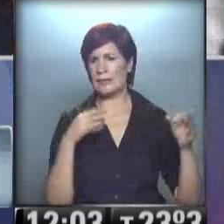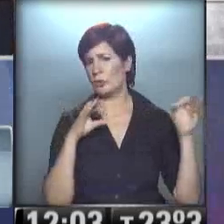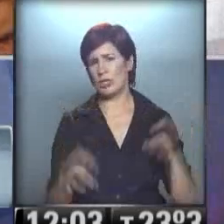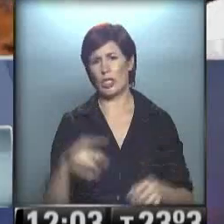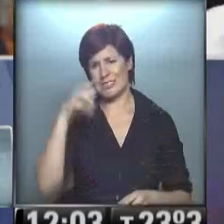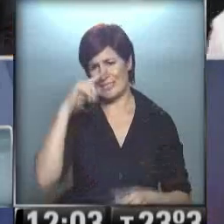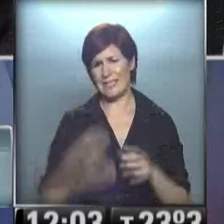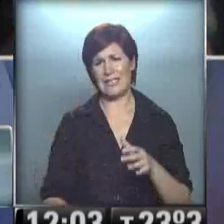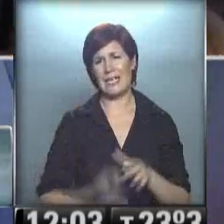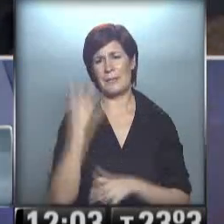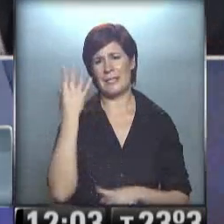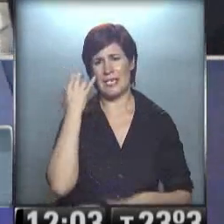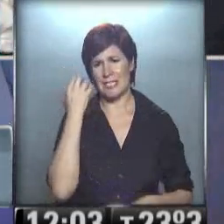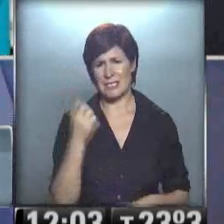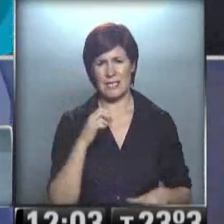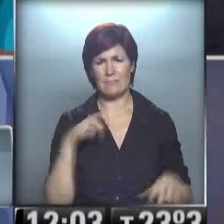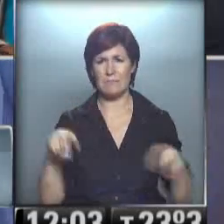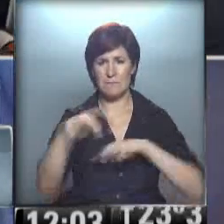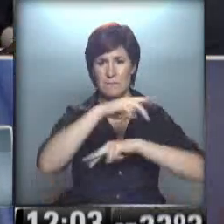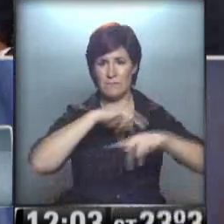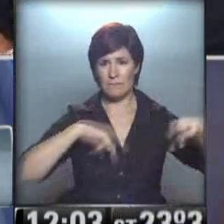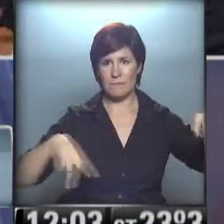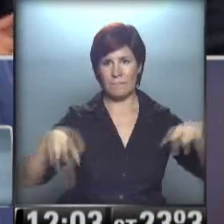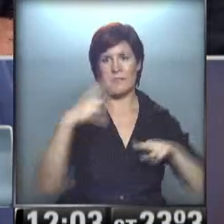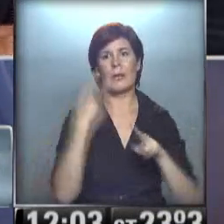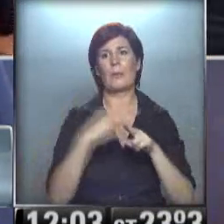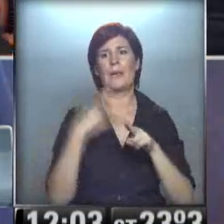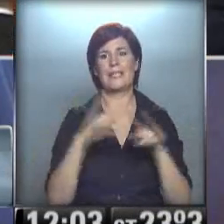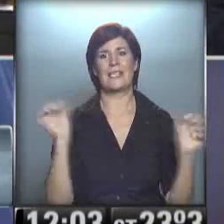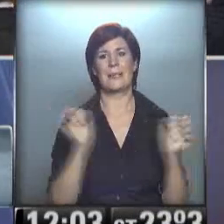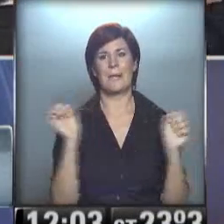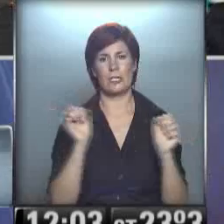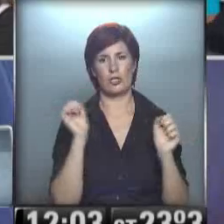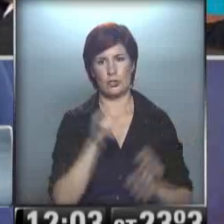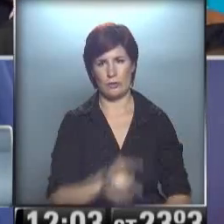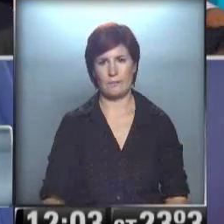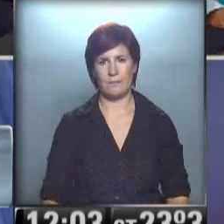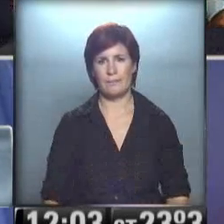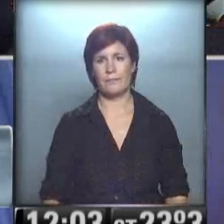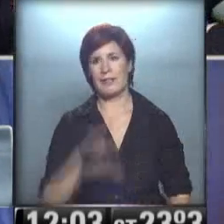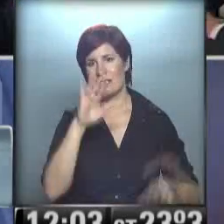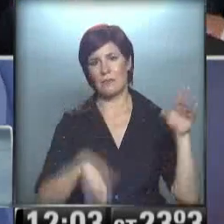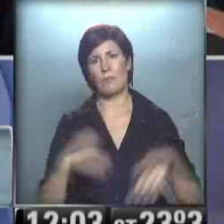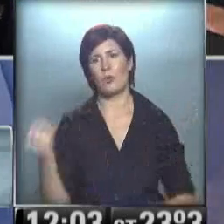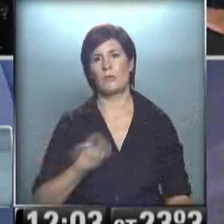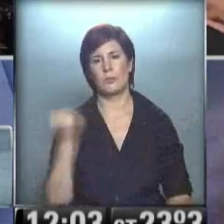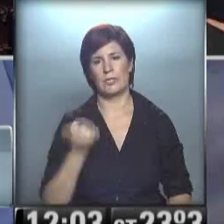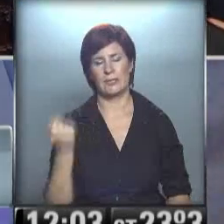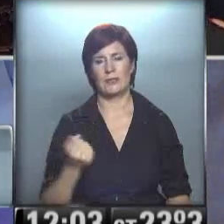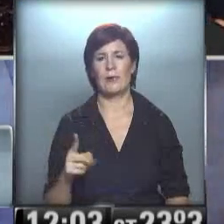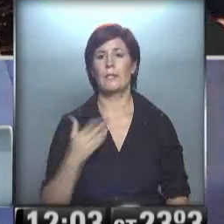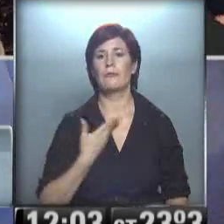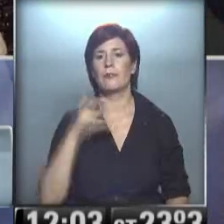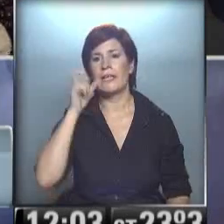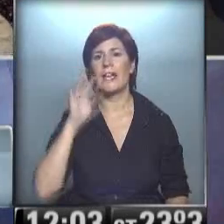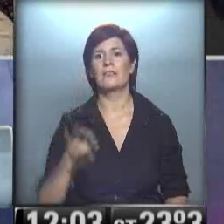mañana, sí, ya colmando los alrededores de la Plaza de Mayo para esta convocatoria que, como siempre, es importante. Está Fernando Alonso. A ver,